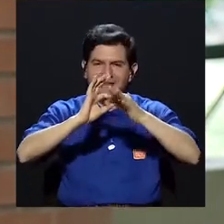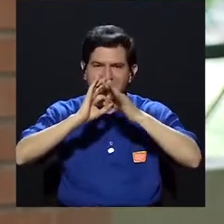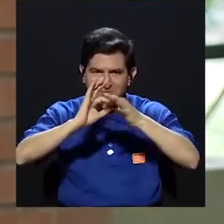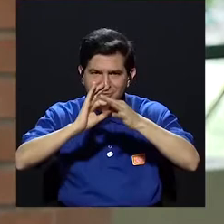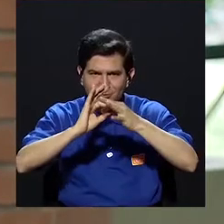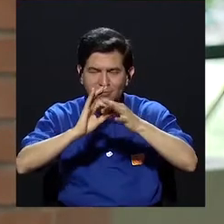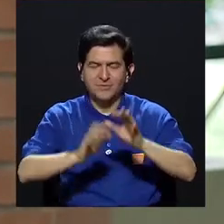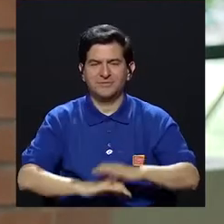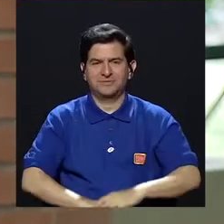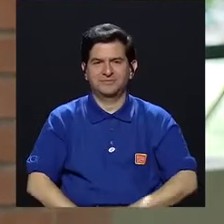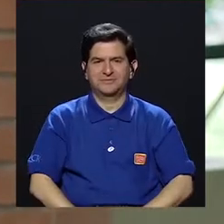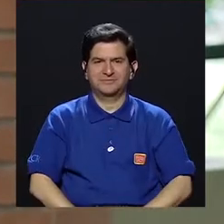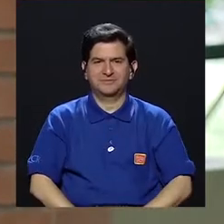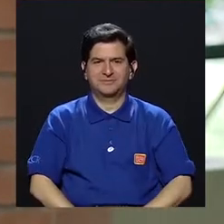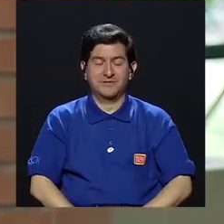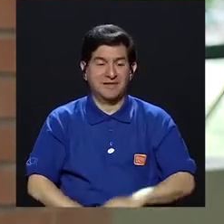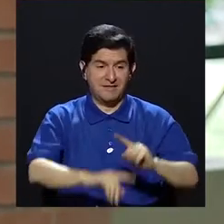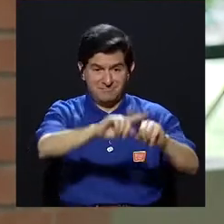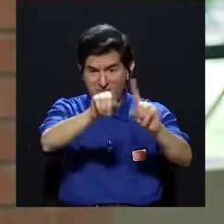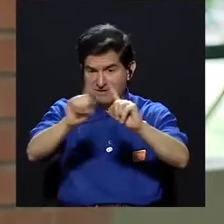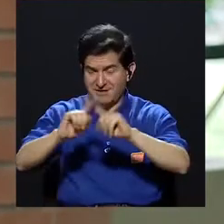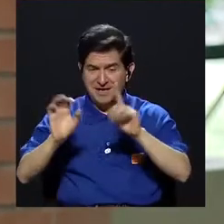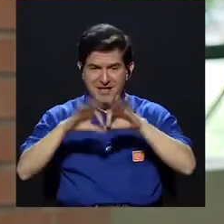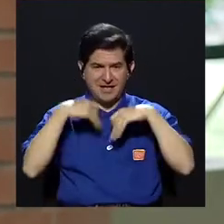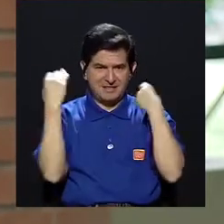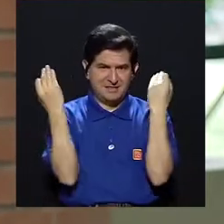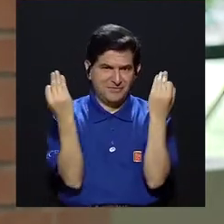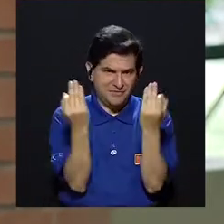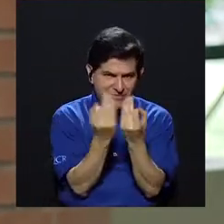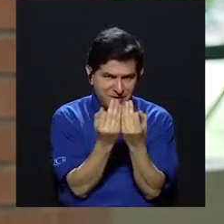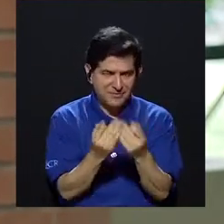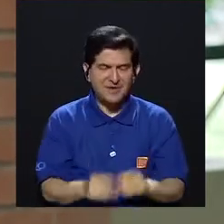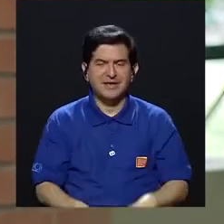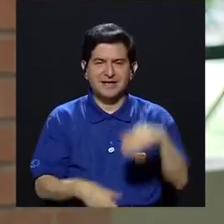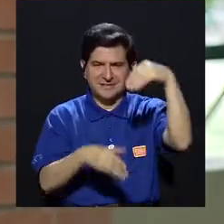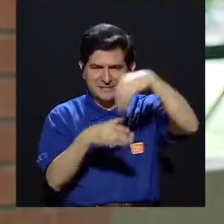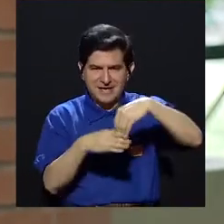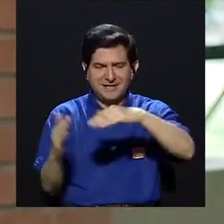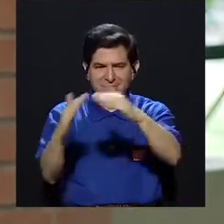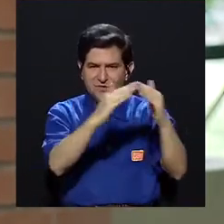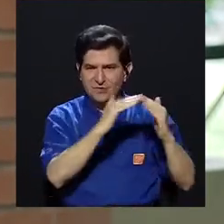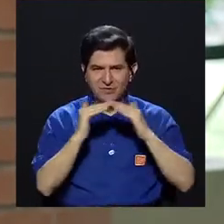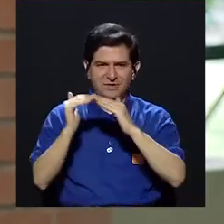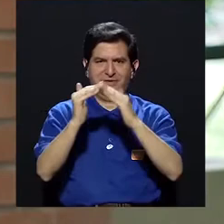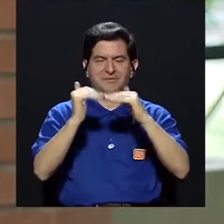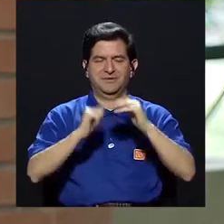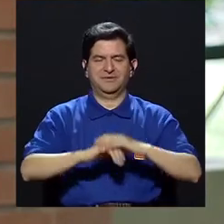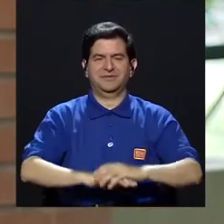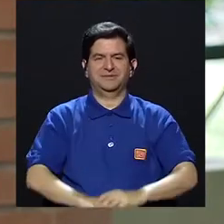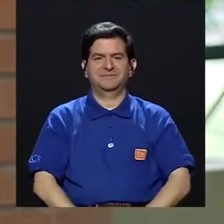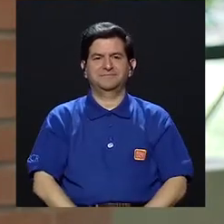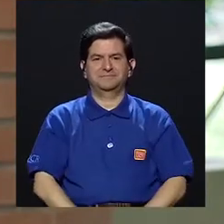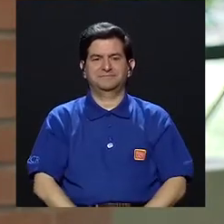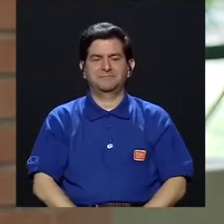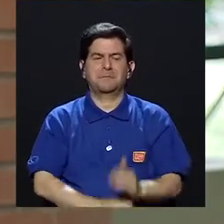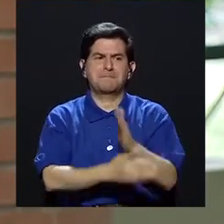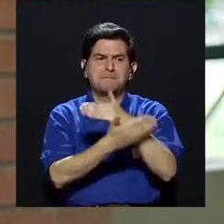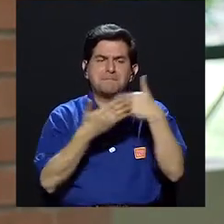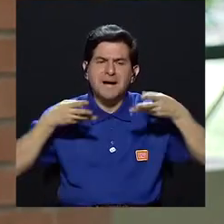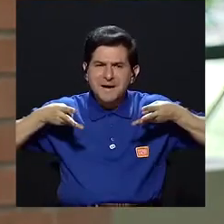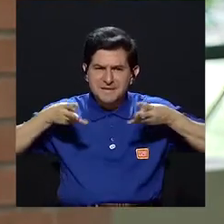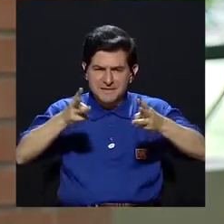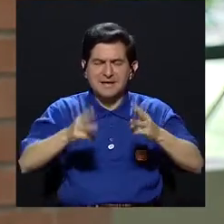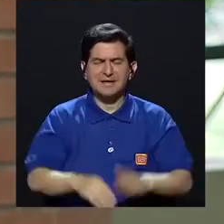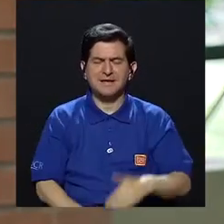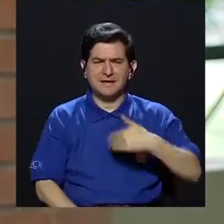relaciones entre las familias, implica una comunidad. Entonces, parte de la